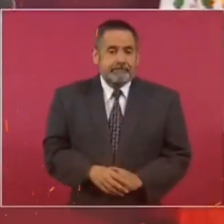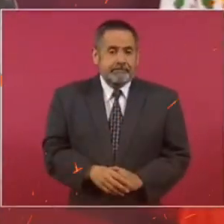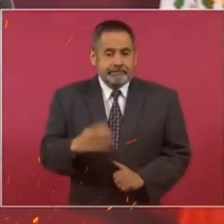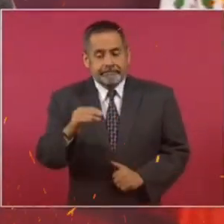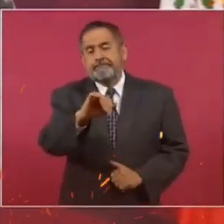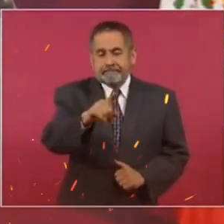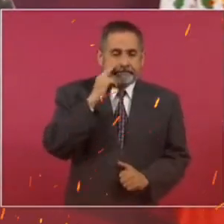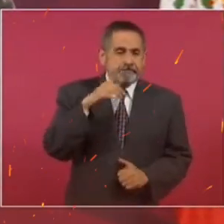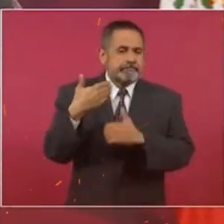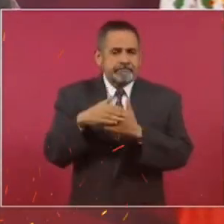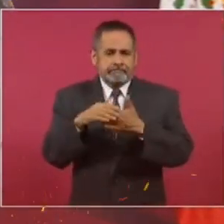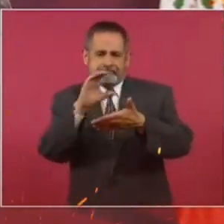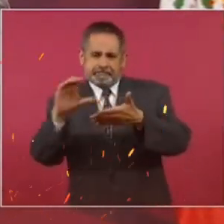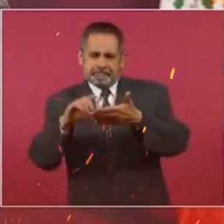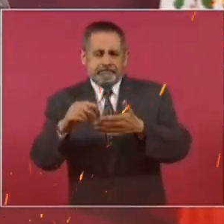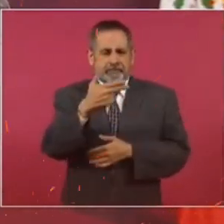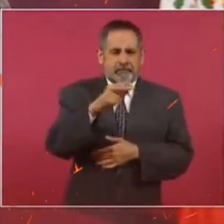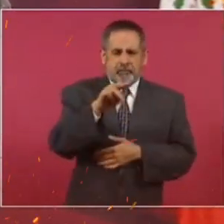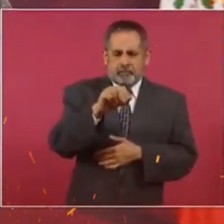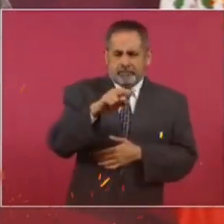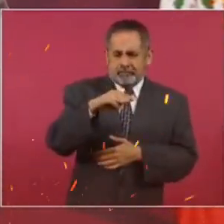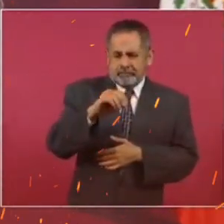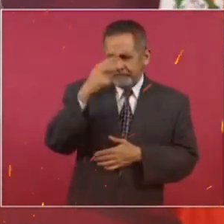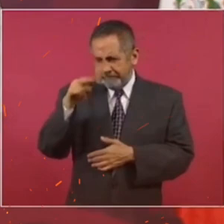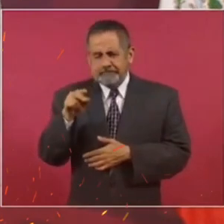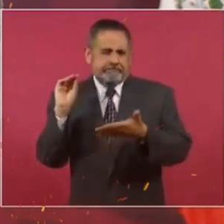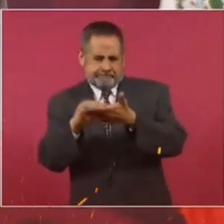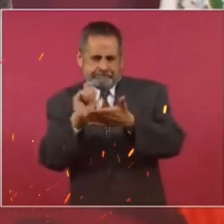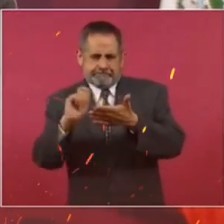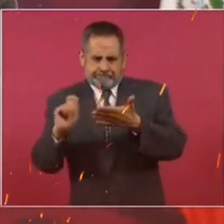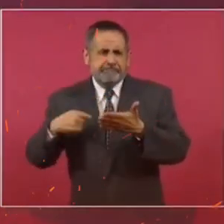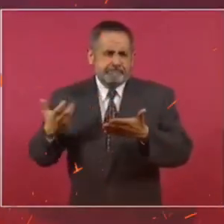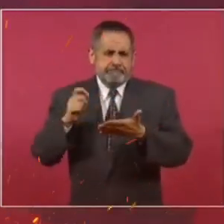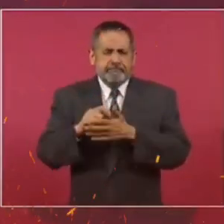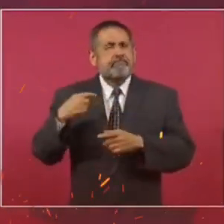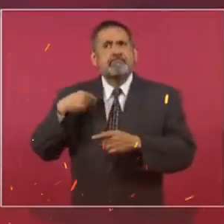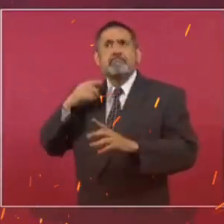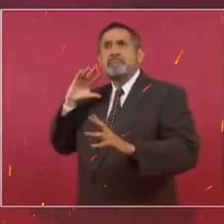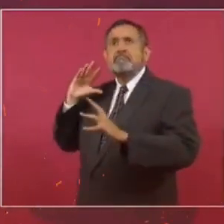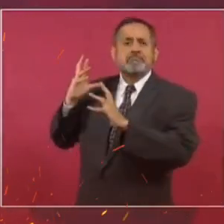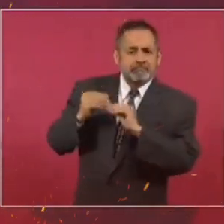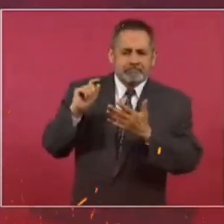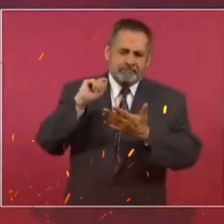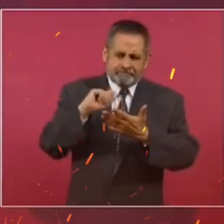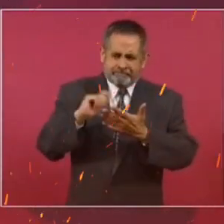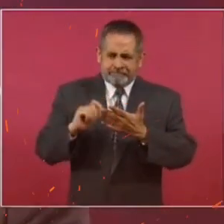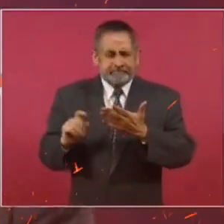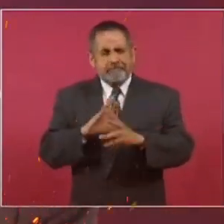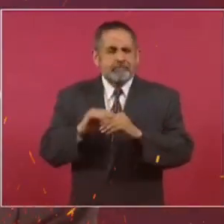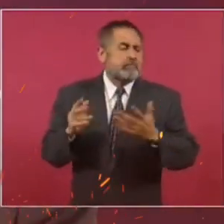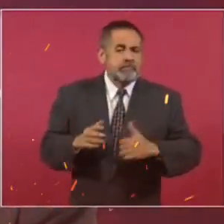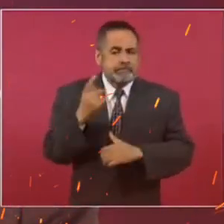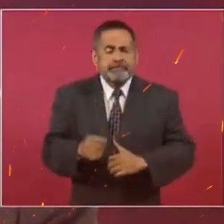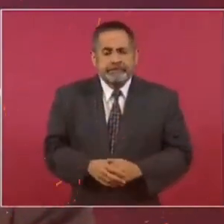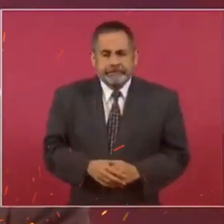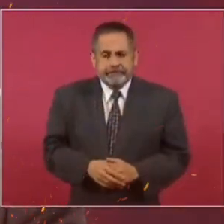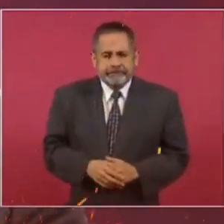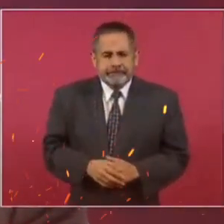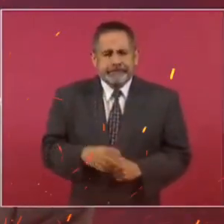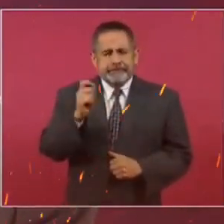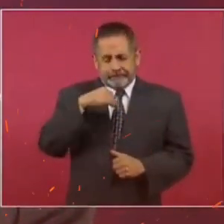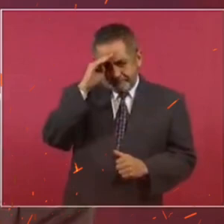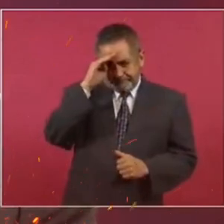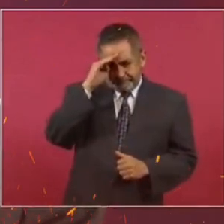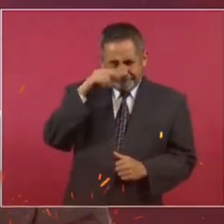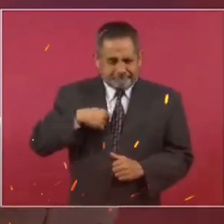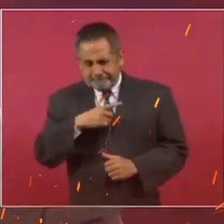No, sí, viene un capítulo sobre el humanismo mexicano. Viene un capítulo sobre el humanismo mexicano, pero estoy haciendo un recuento de todo. Porque metodológicamente